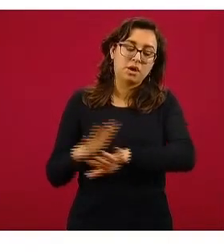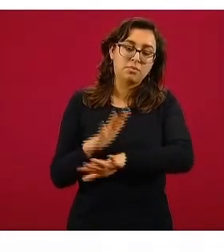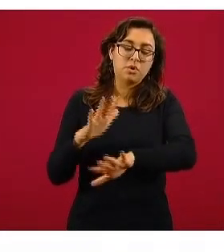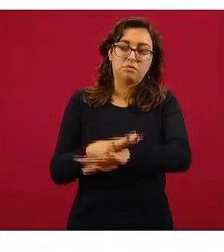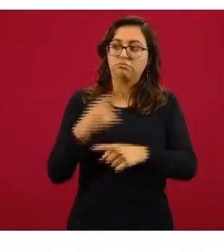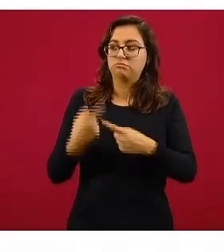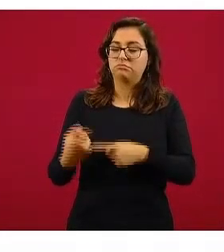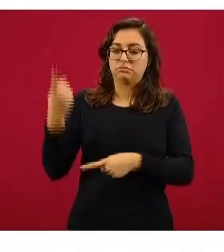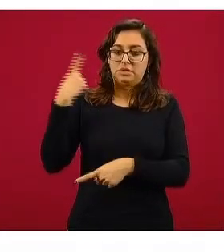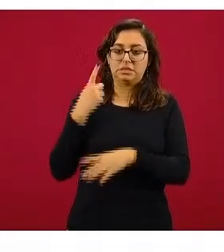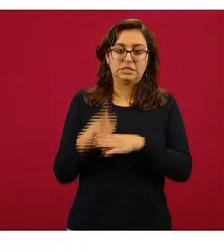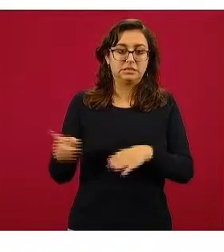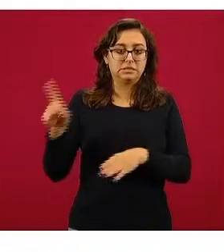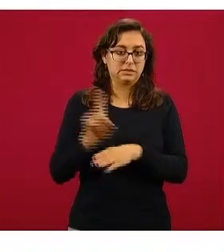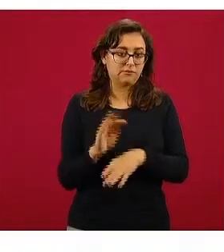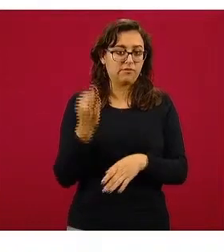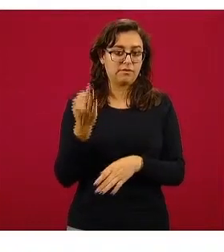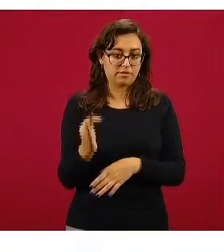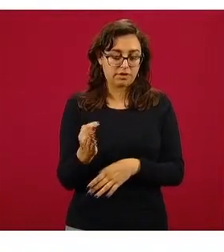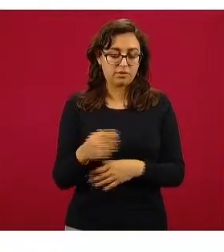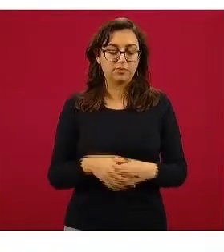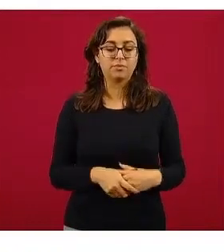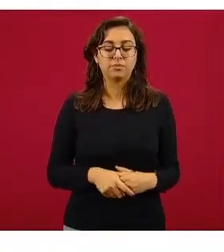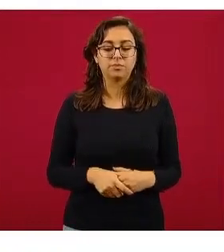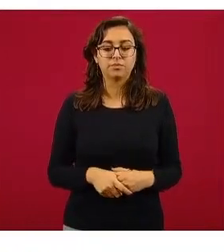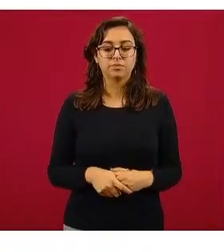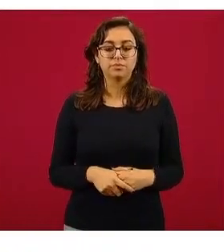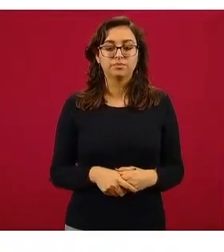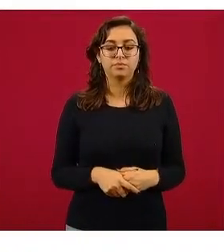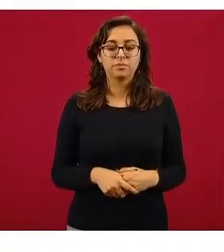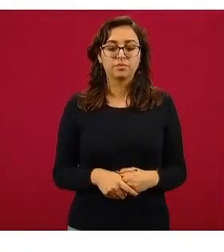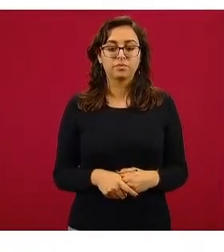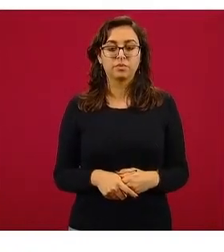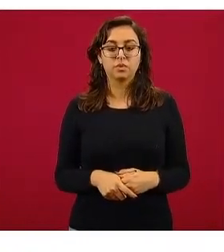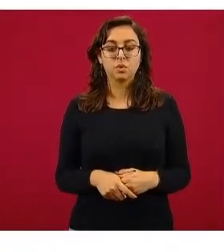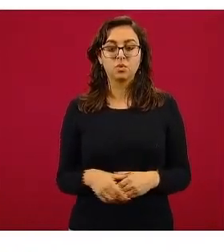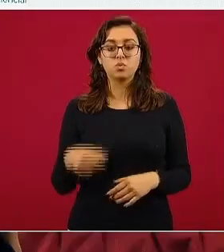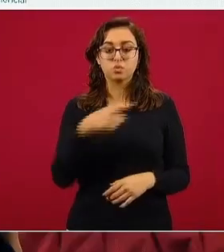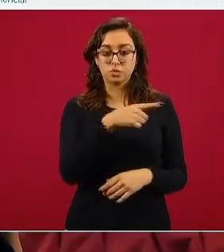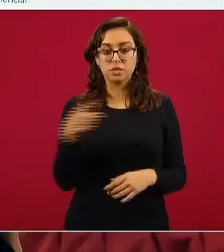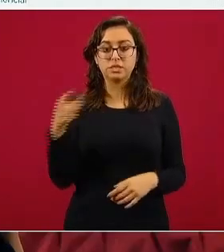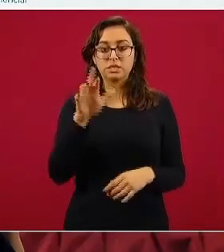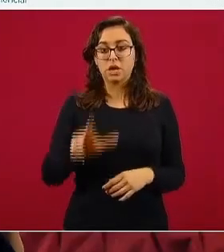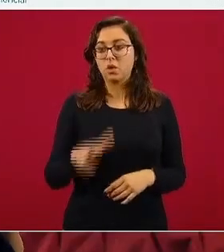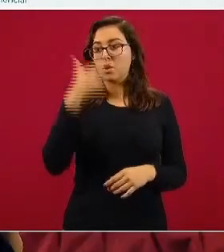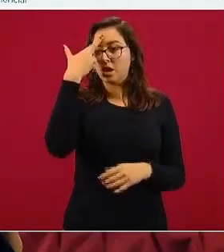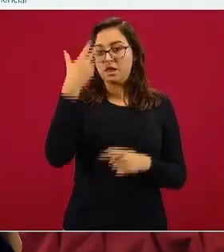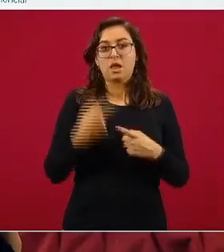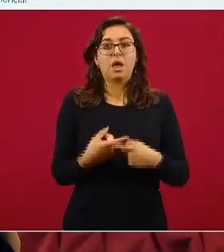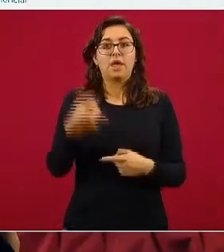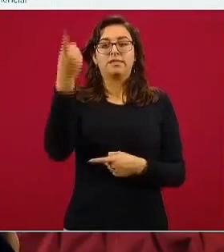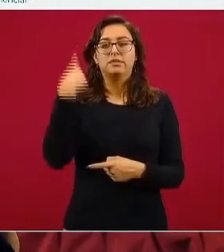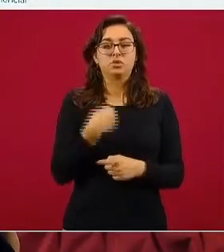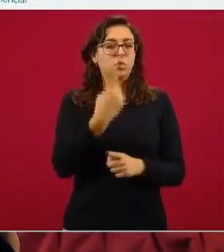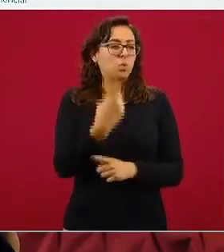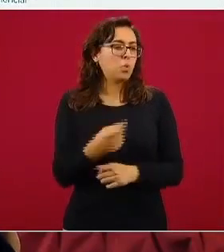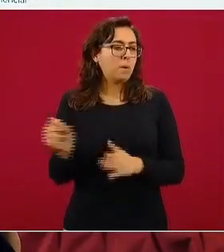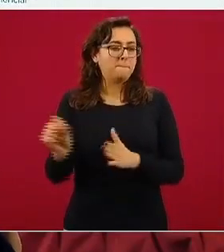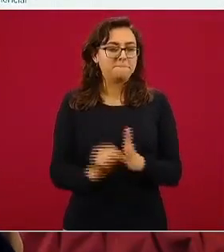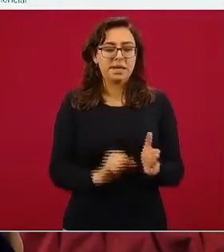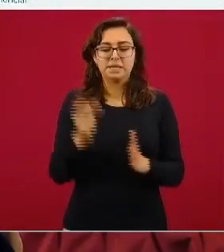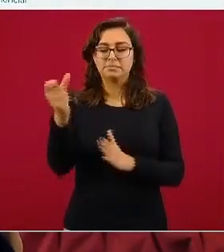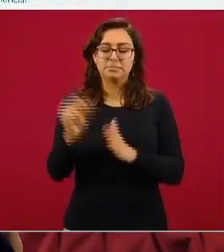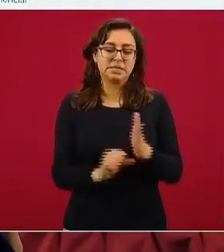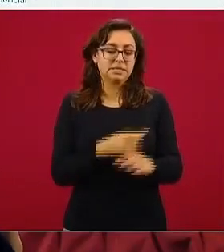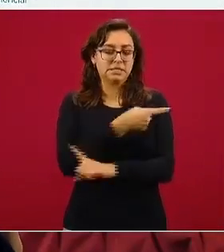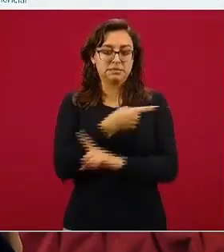iniciaron en un momento determinado al principio. Si ustedes recuerdan, en alguna semana, ya hace como un mes y medio aproximadamente, el